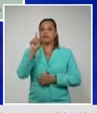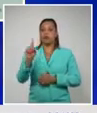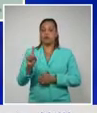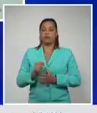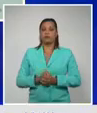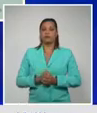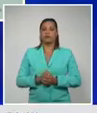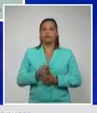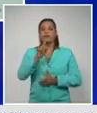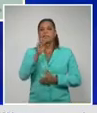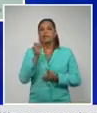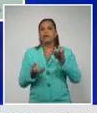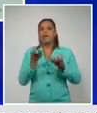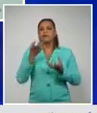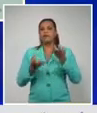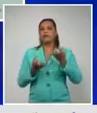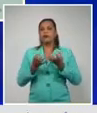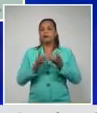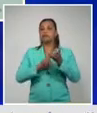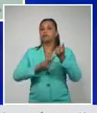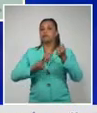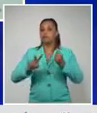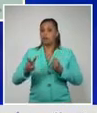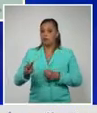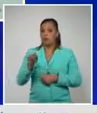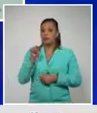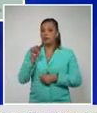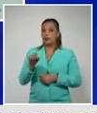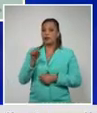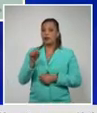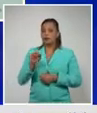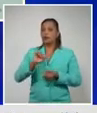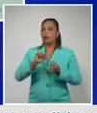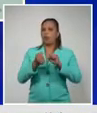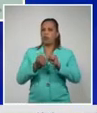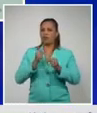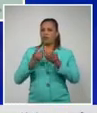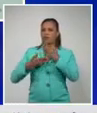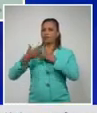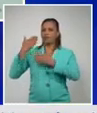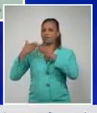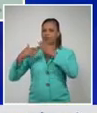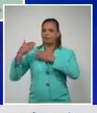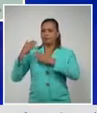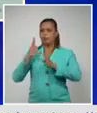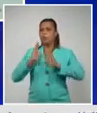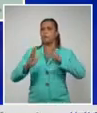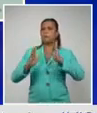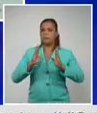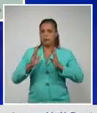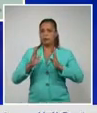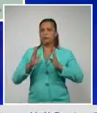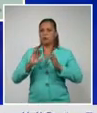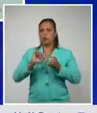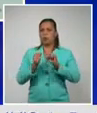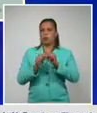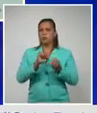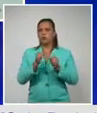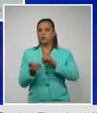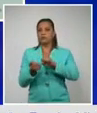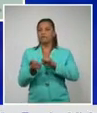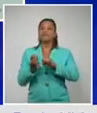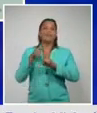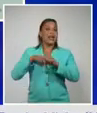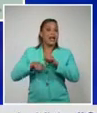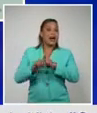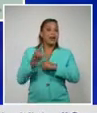Cienfuegos, provincia que mantuvo un control de la pandemia durante un periodo importante, nuevamente